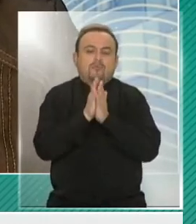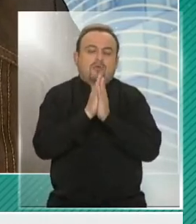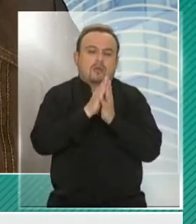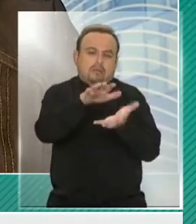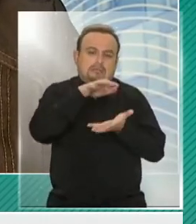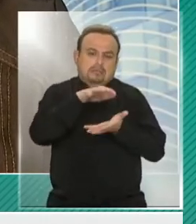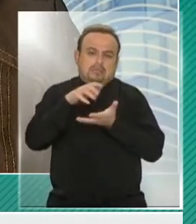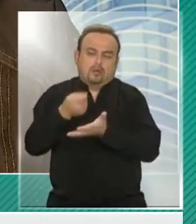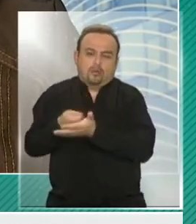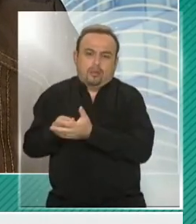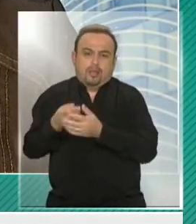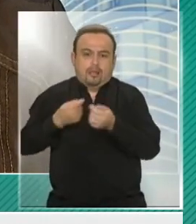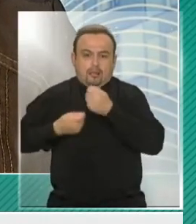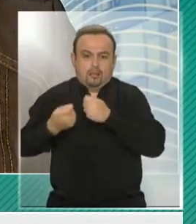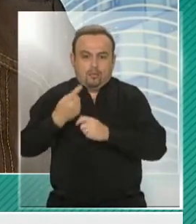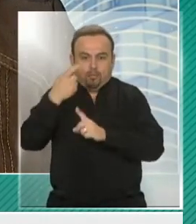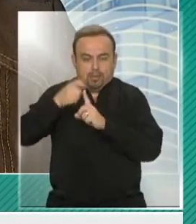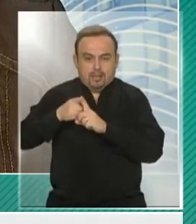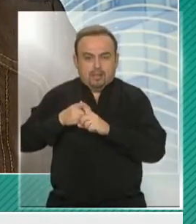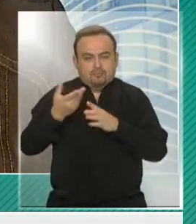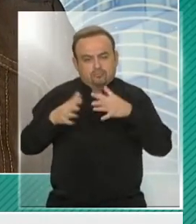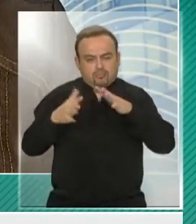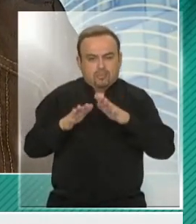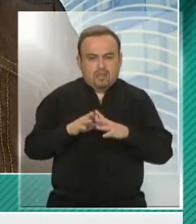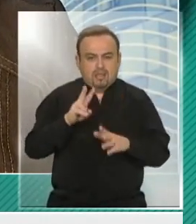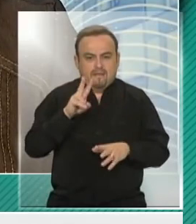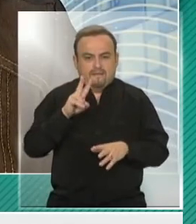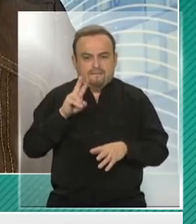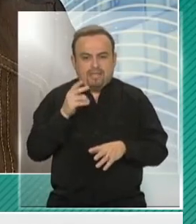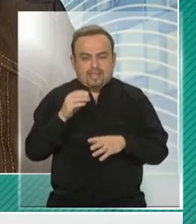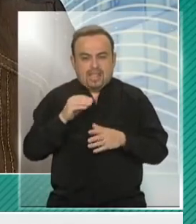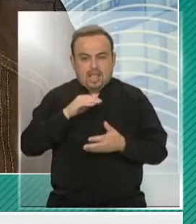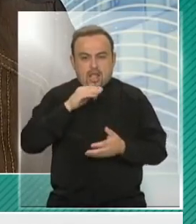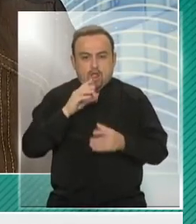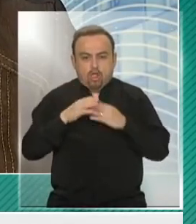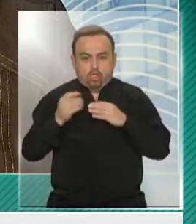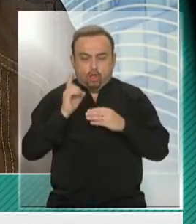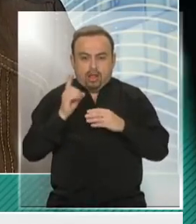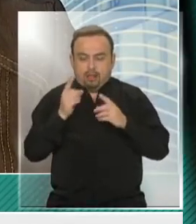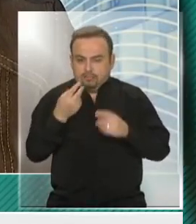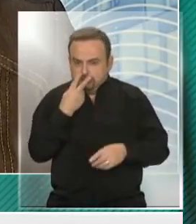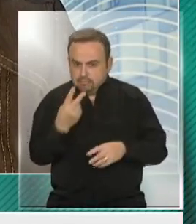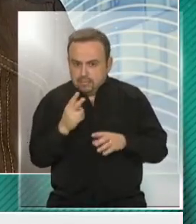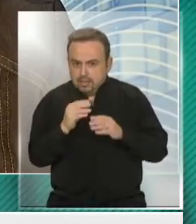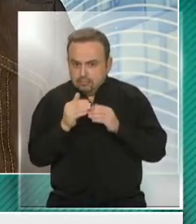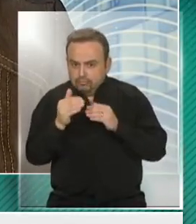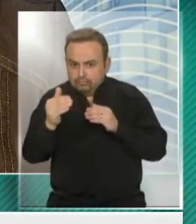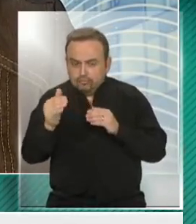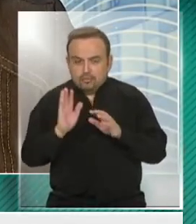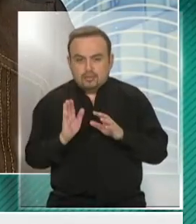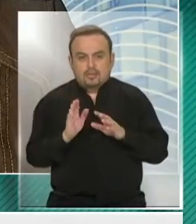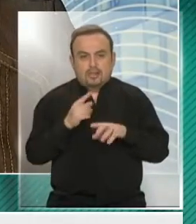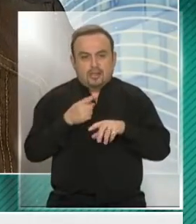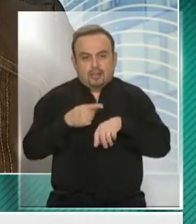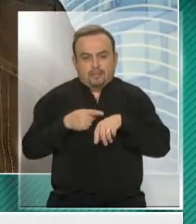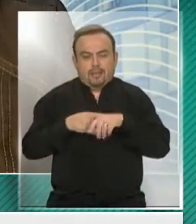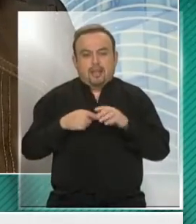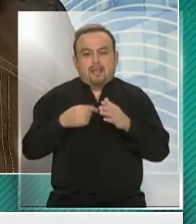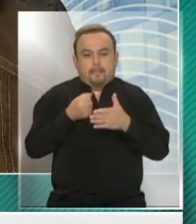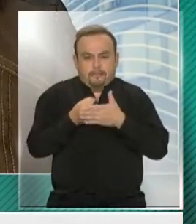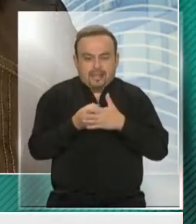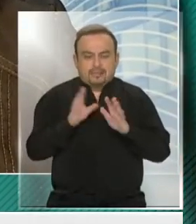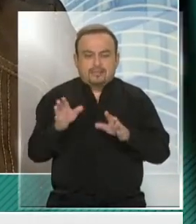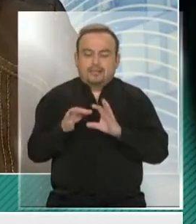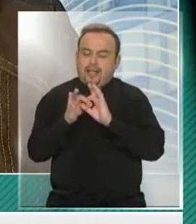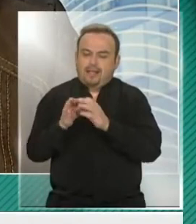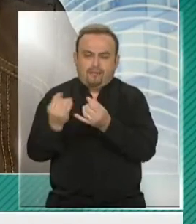guardar pero el que se vende a un mes está costando cerca de 20 dólares el barril por lo tanto hay que mirar también la proyección en el mediano plazo para gonzález como